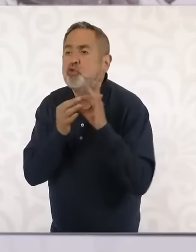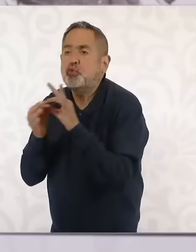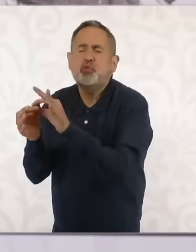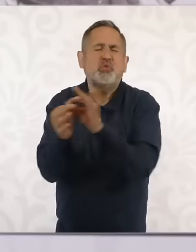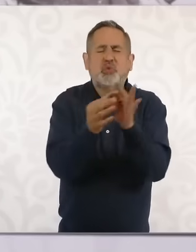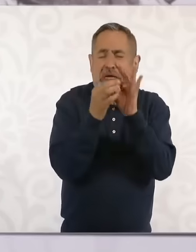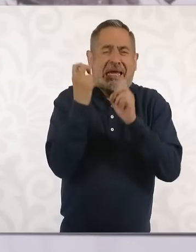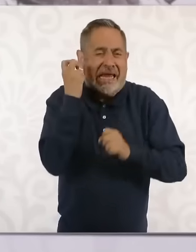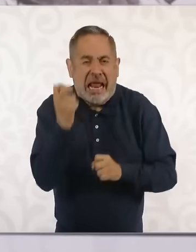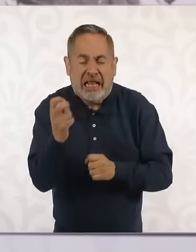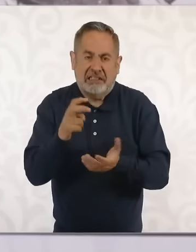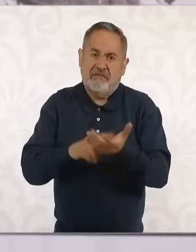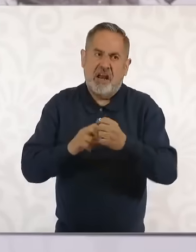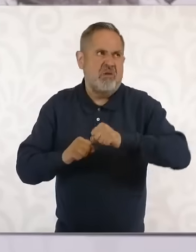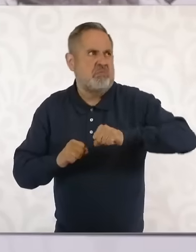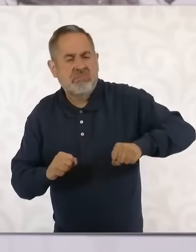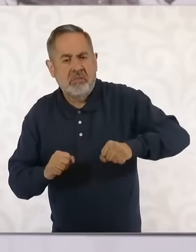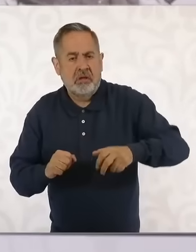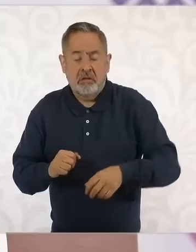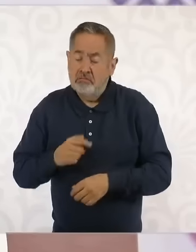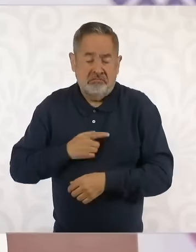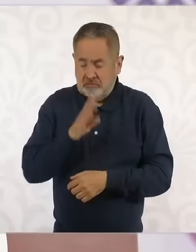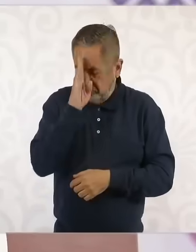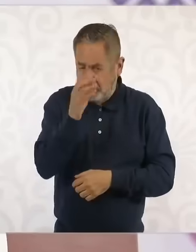El ser firmes,